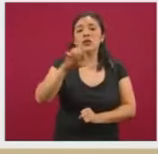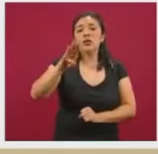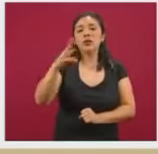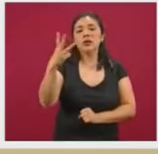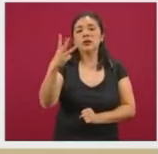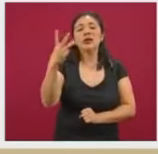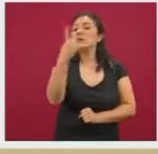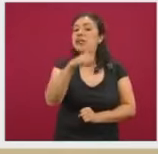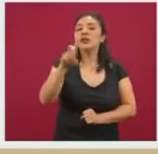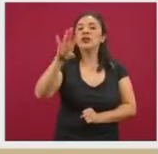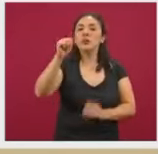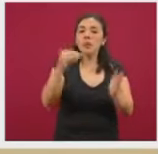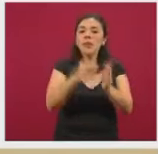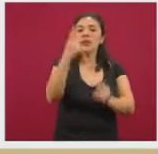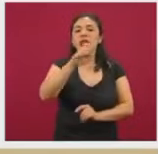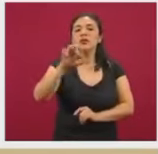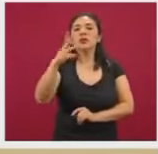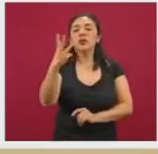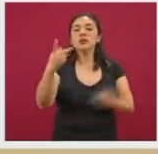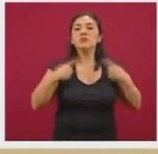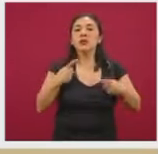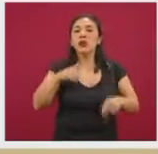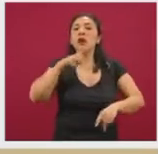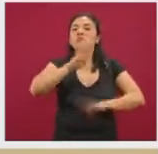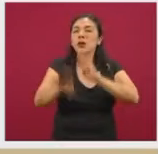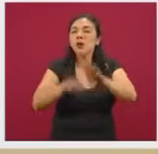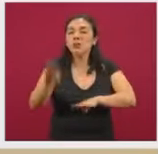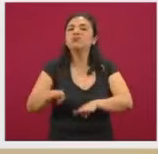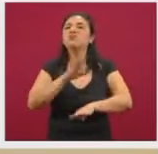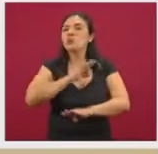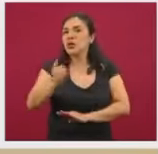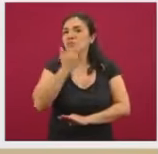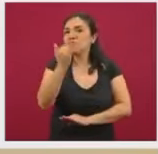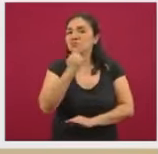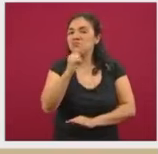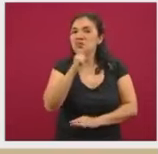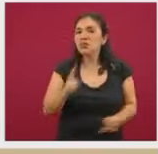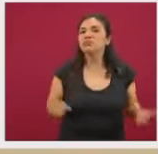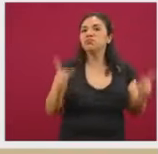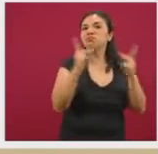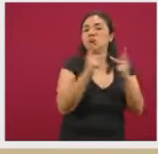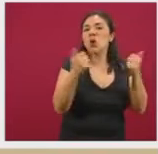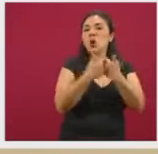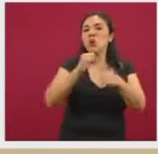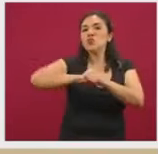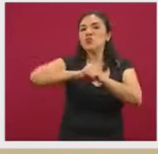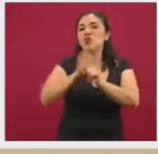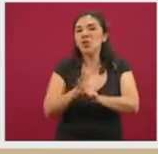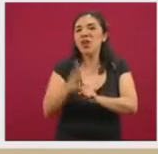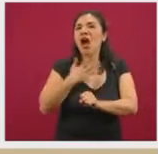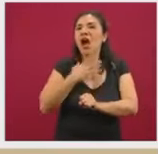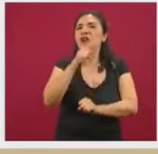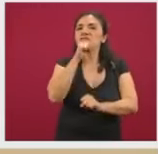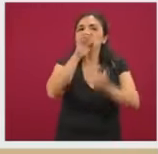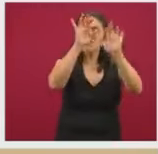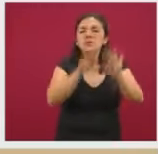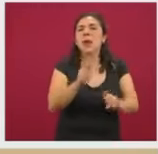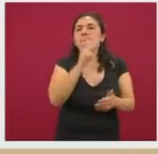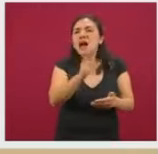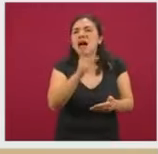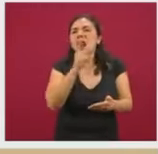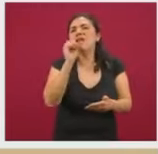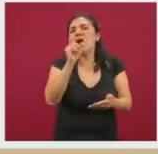193.153 defunciones que pudieran estar asociadas, es decir, que en alguno de sus registros se menciona algo que puede ser COVID, lo